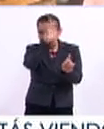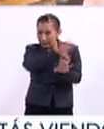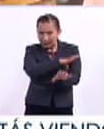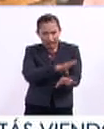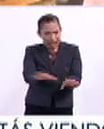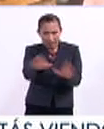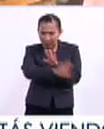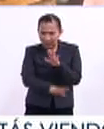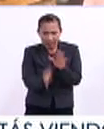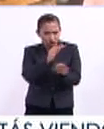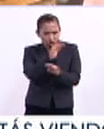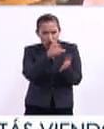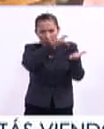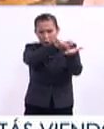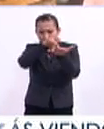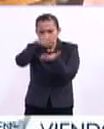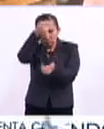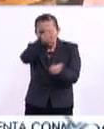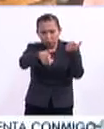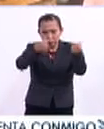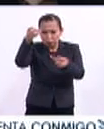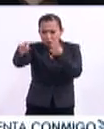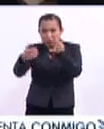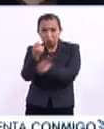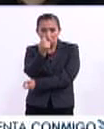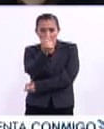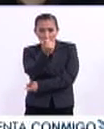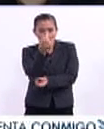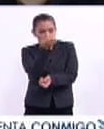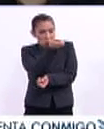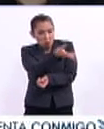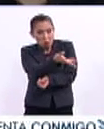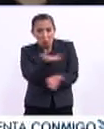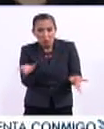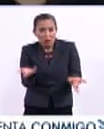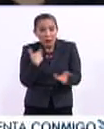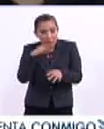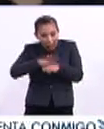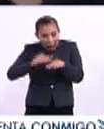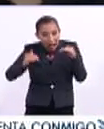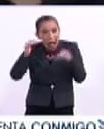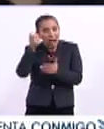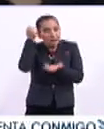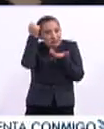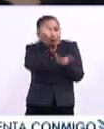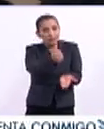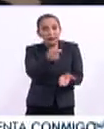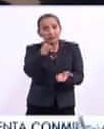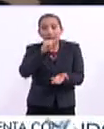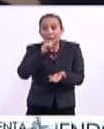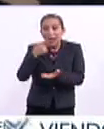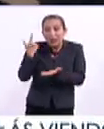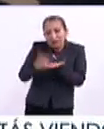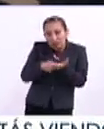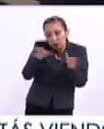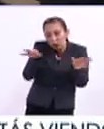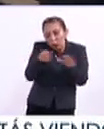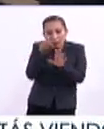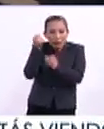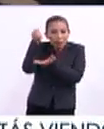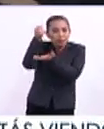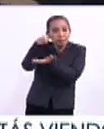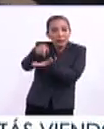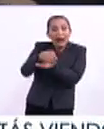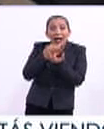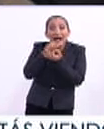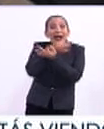ciencia básica, a todo. O sea, es muy poquito lo que se destina, pero que dentro de eso además hubiera un paquetito pensado para